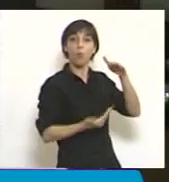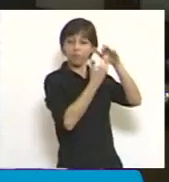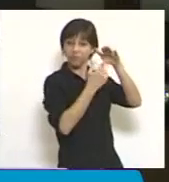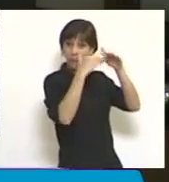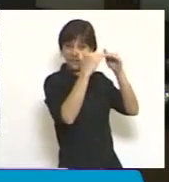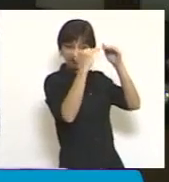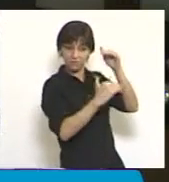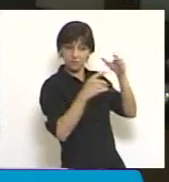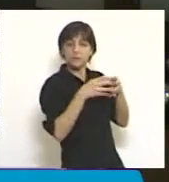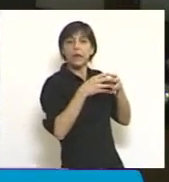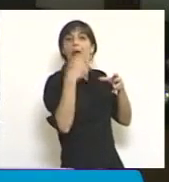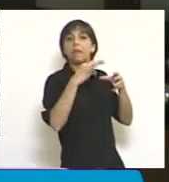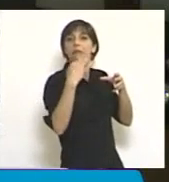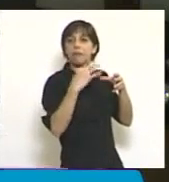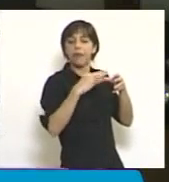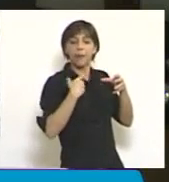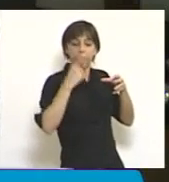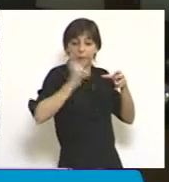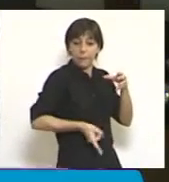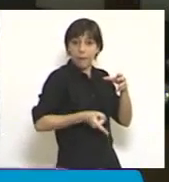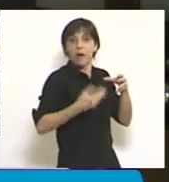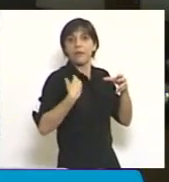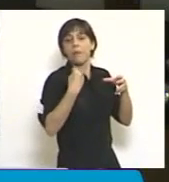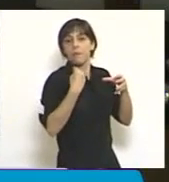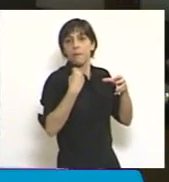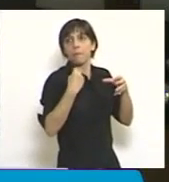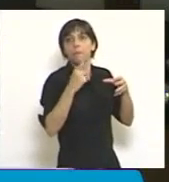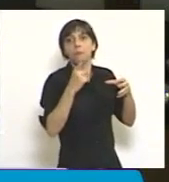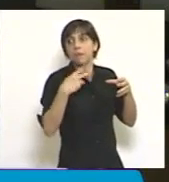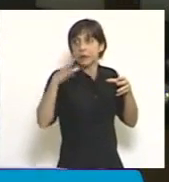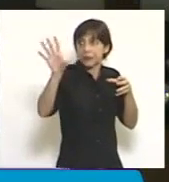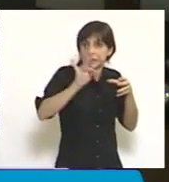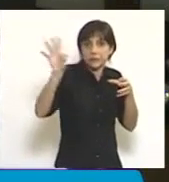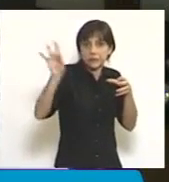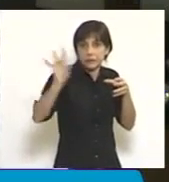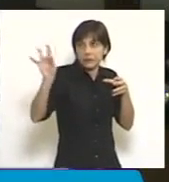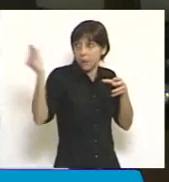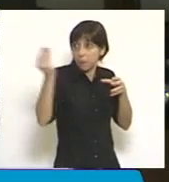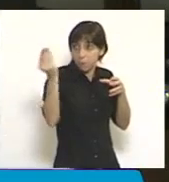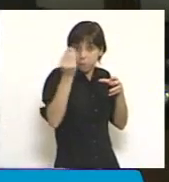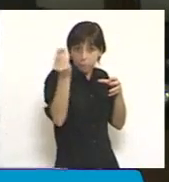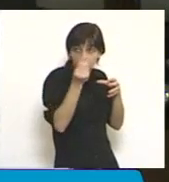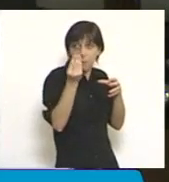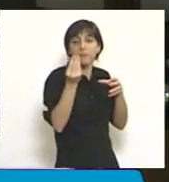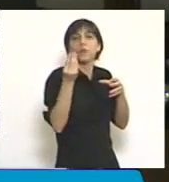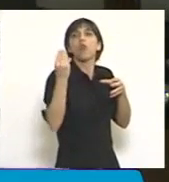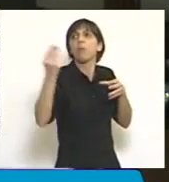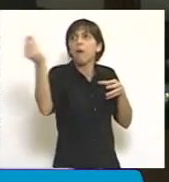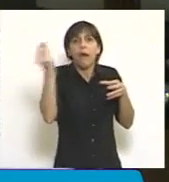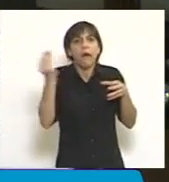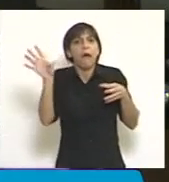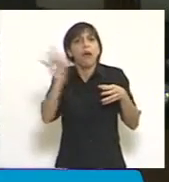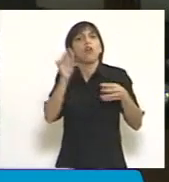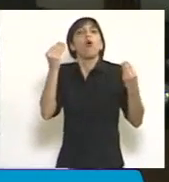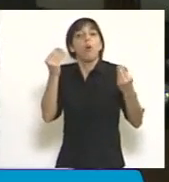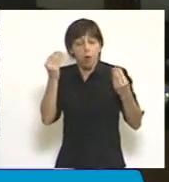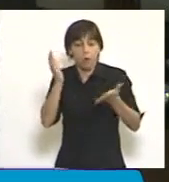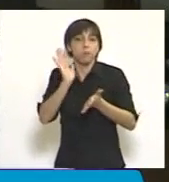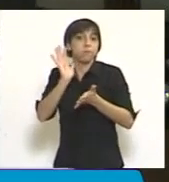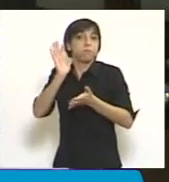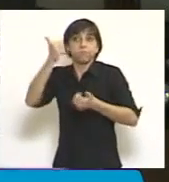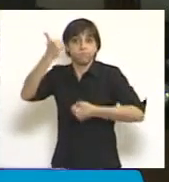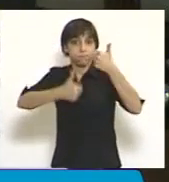previsión que también viola el artículo 114 de la Constitución Nacional, porque el artículo 114 de la Constitución dice que